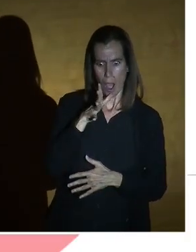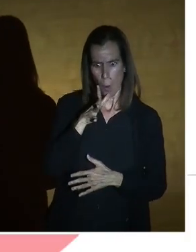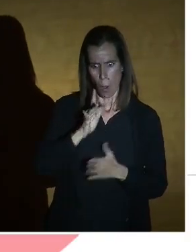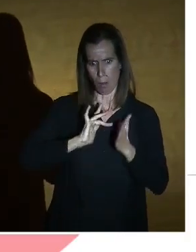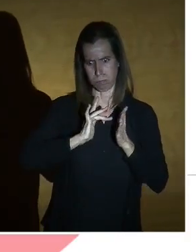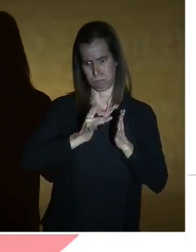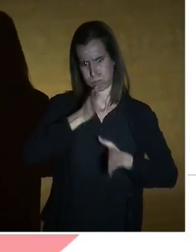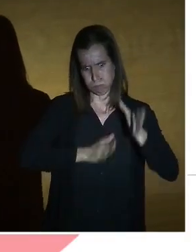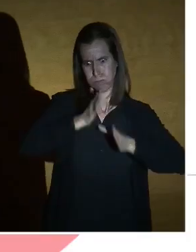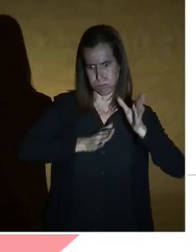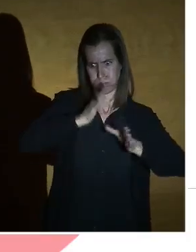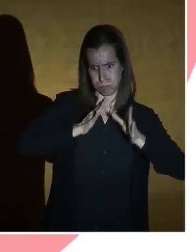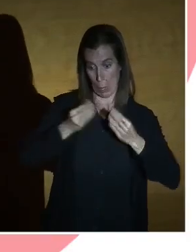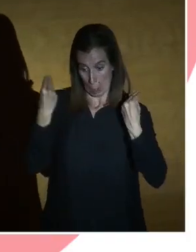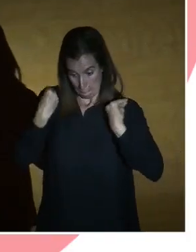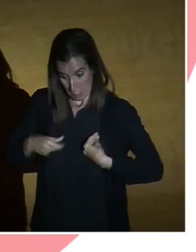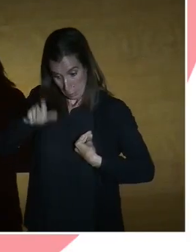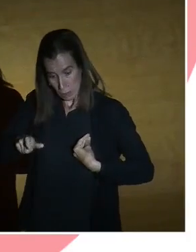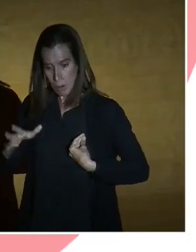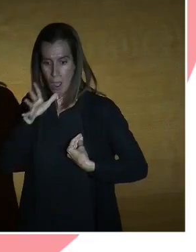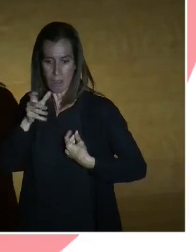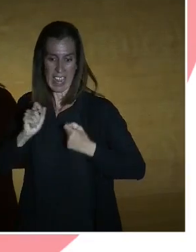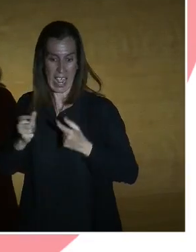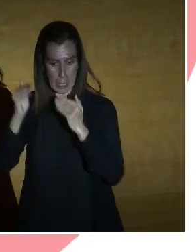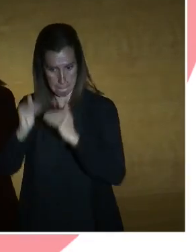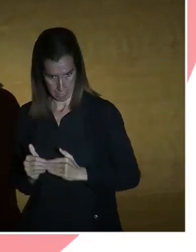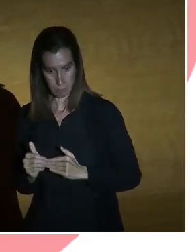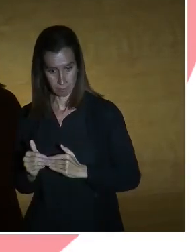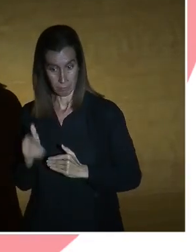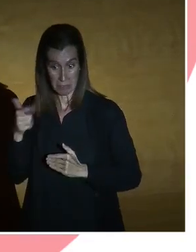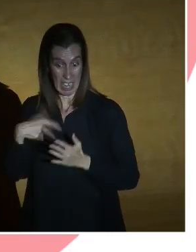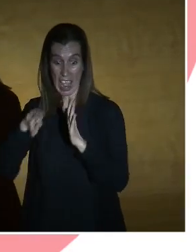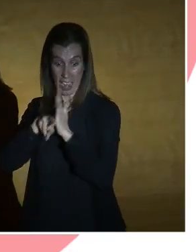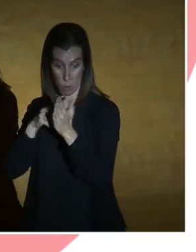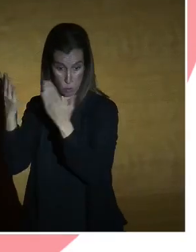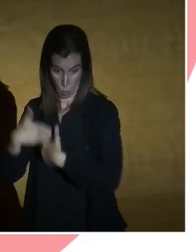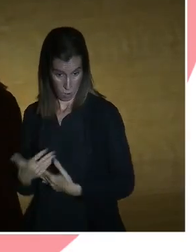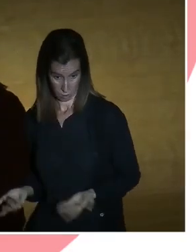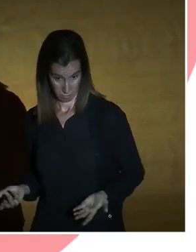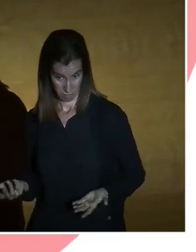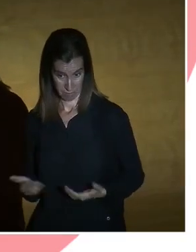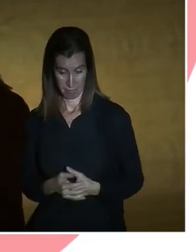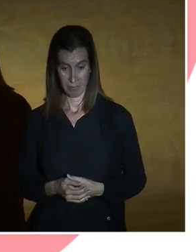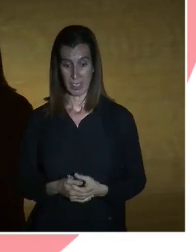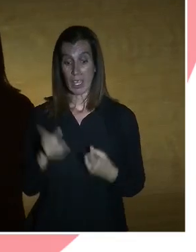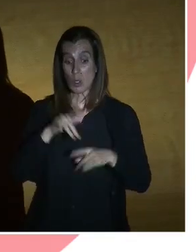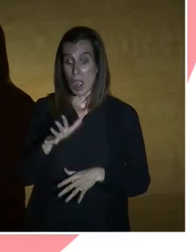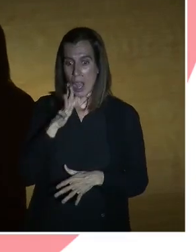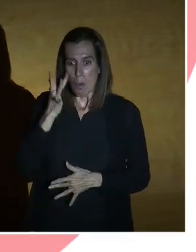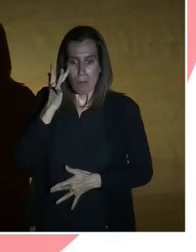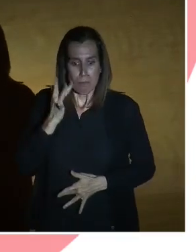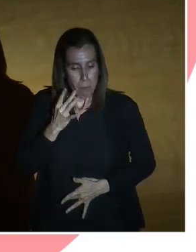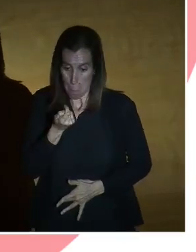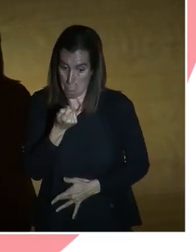Literalmente también nos estamos quedando sin esos recursos y, por ejemplo, no hay ya, o hay muy poca depuración de las aguas, lo que hace